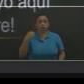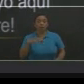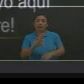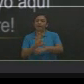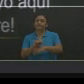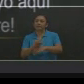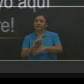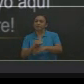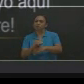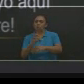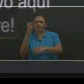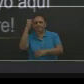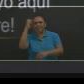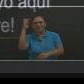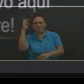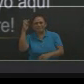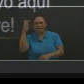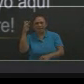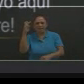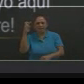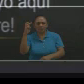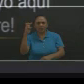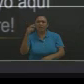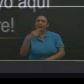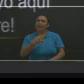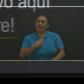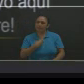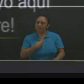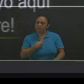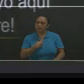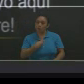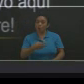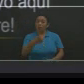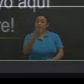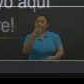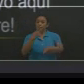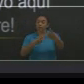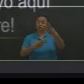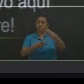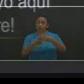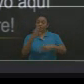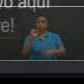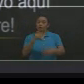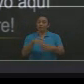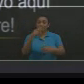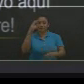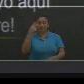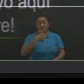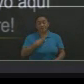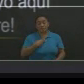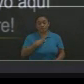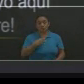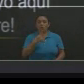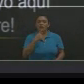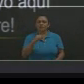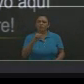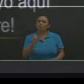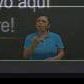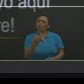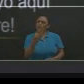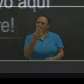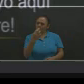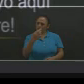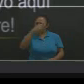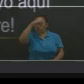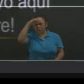permitiera volver así, en sí él mismo. Y dice, y volviendo en sí dijo, ¿cuántos jornaleros en casa de mi